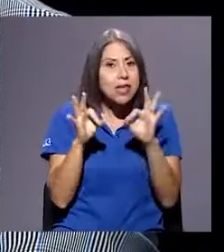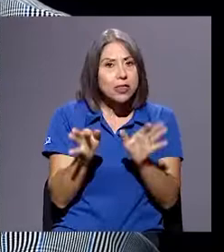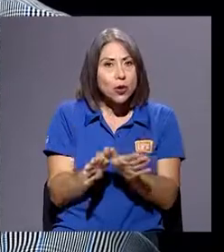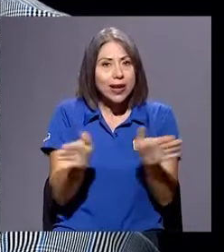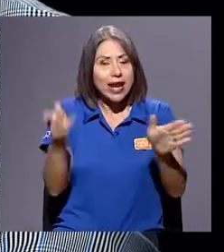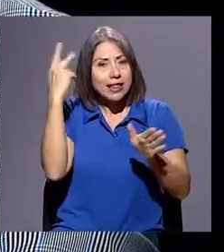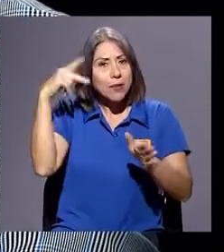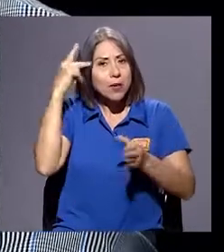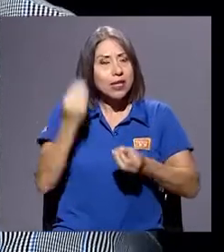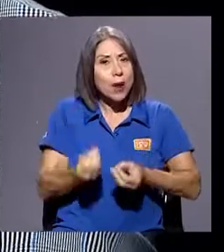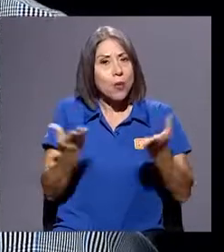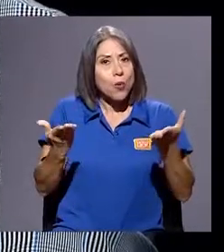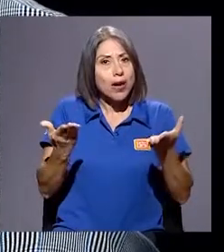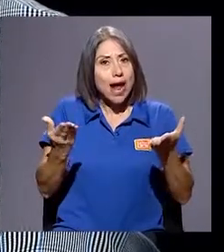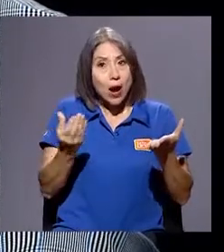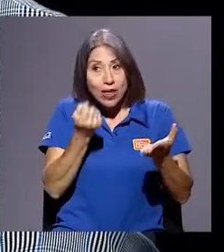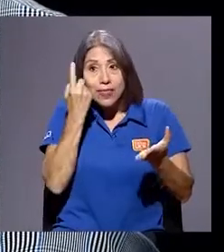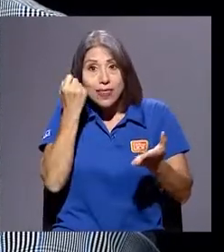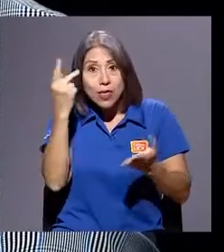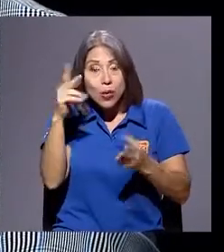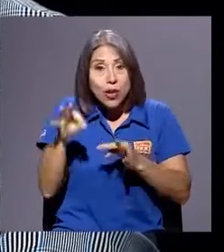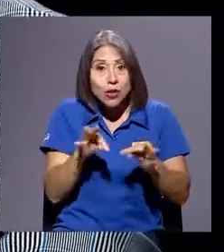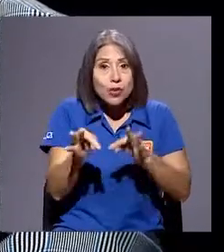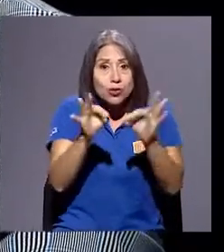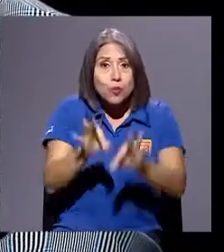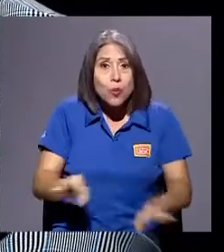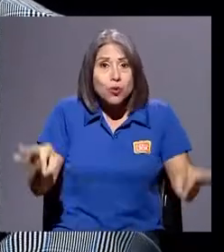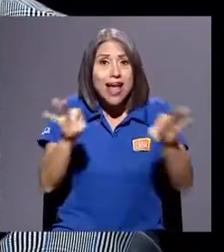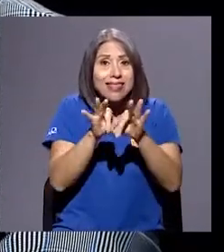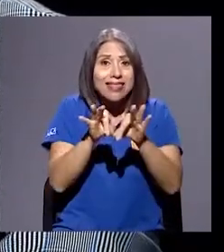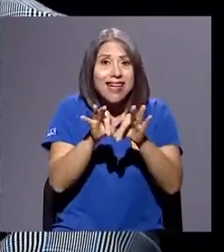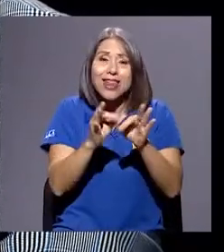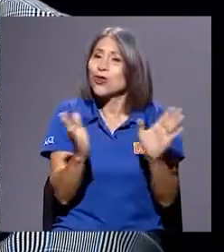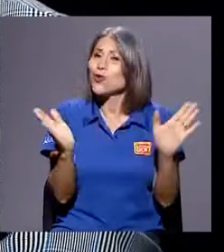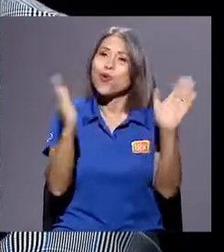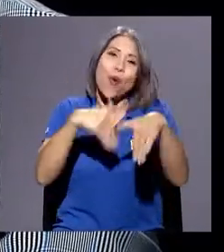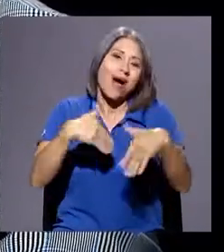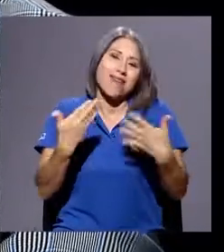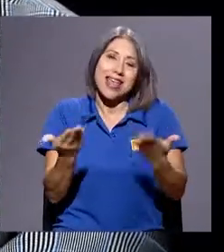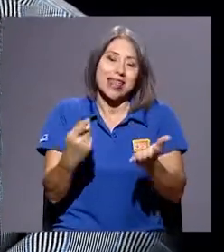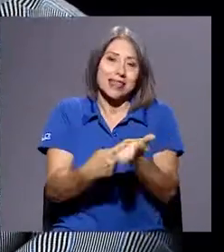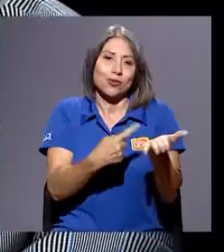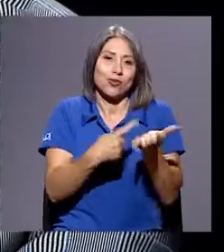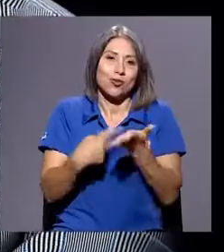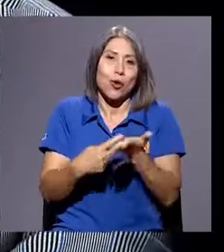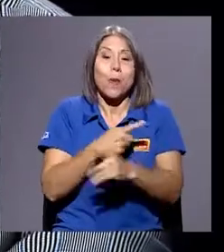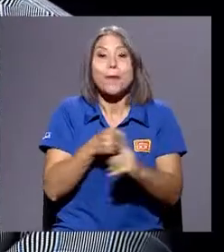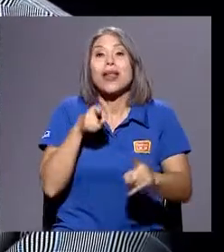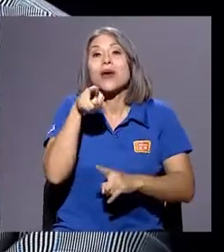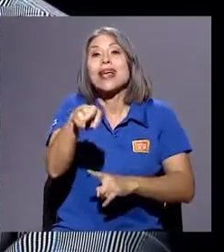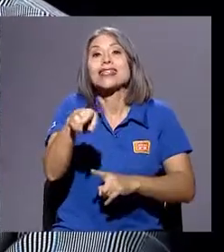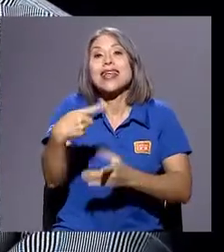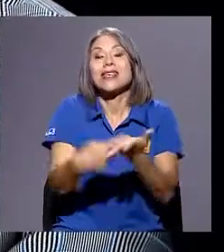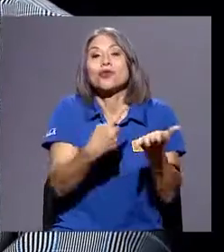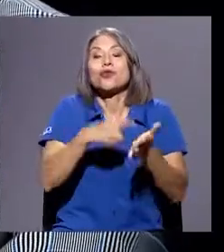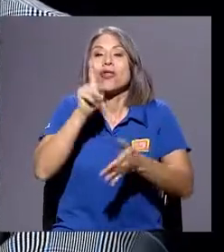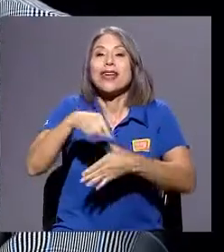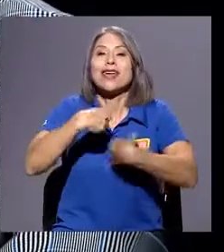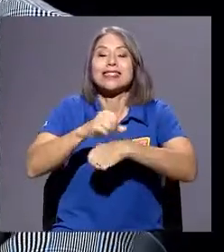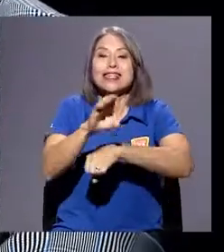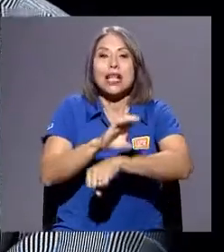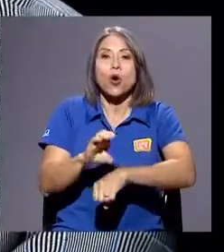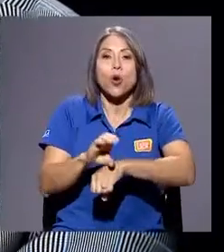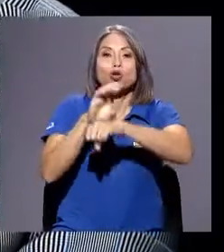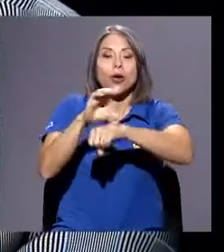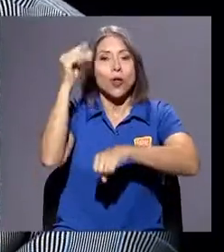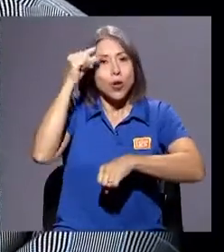que el turismo es importante, ni siquiera esa discusión hubiese avanzado. Y esa discusión se tiene que hacer en el seno del Consejo de Gobierno. Es decir, es ahí, en el Consejo de Gobierno,